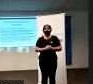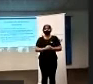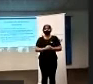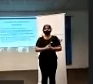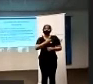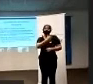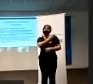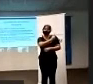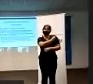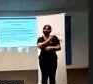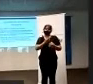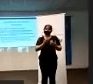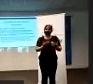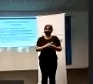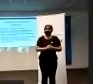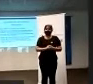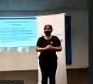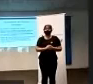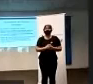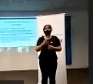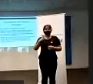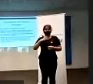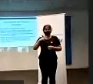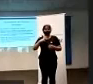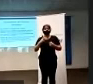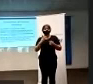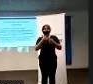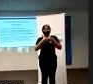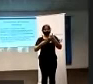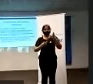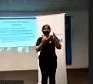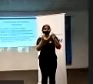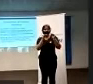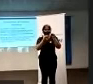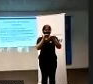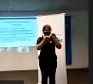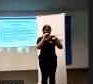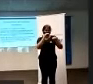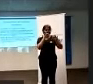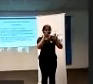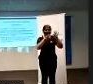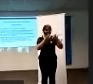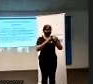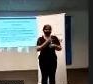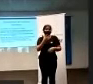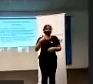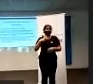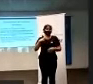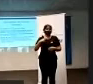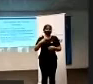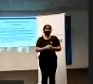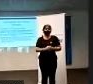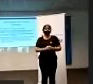que también es de virus inactivado, es producida por el laboratorio del Instituto de Productos Biológicos de Beijing de la República de China, es una